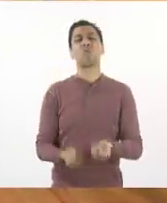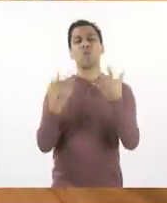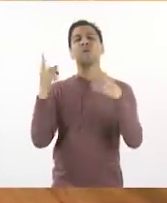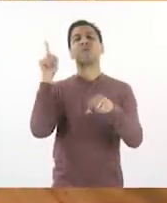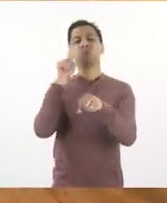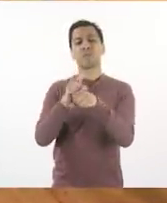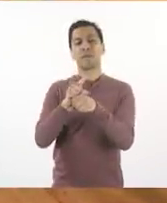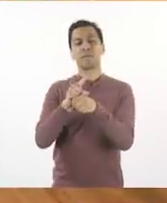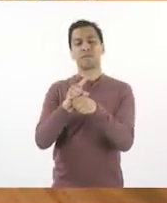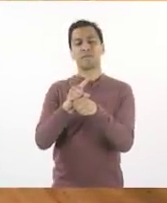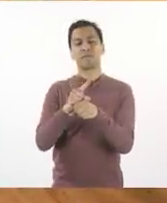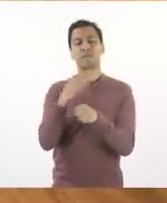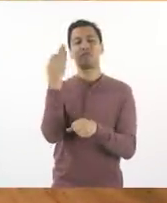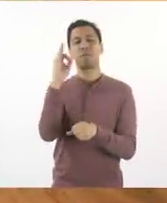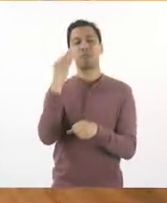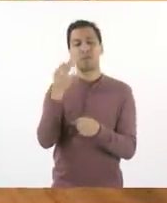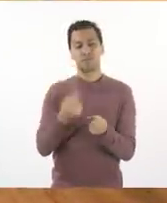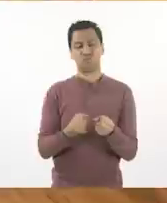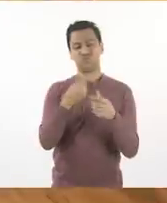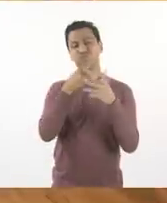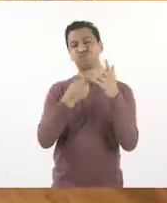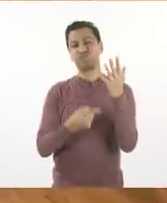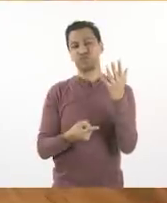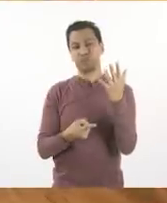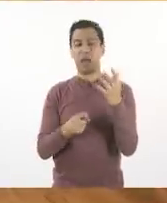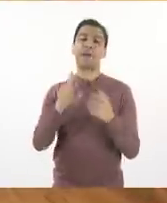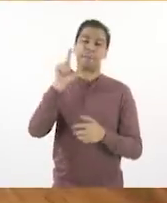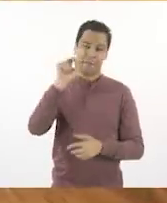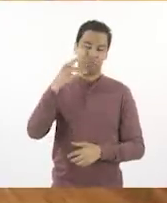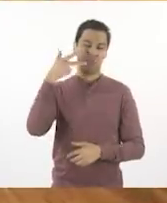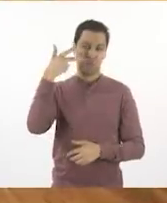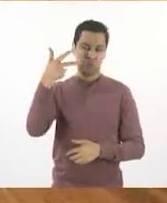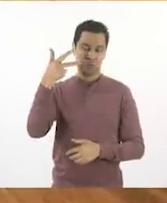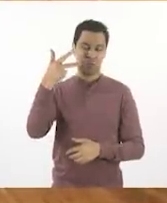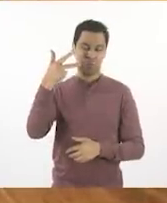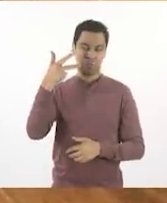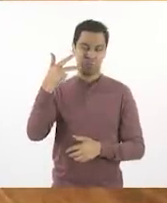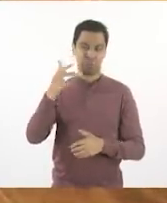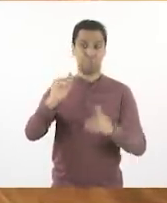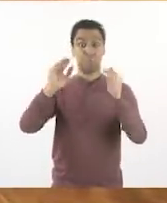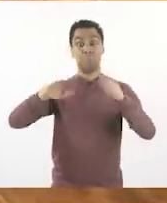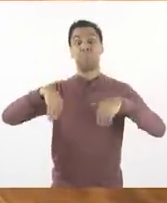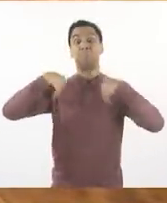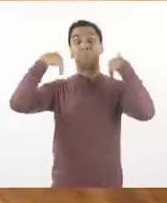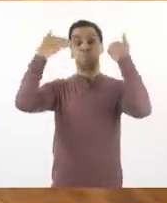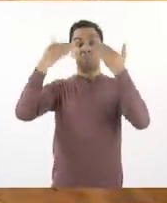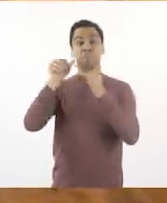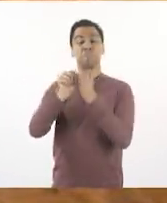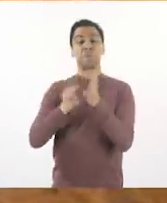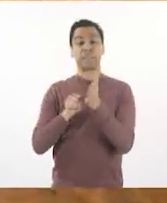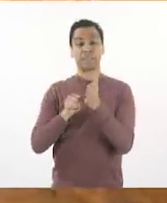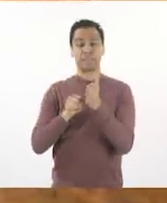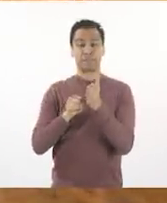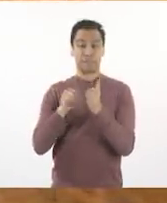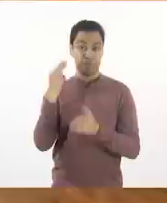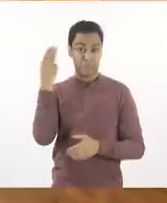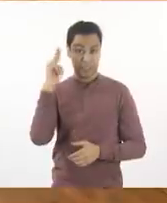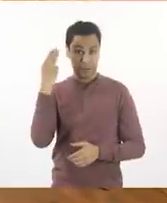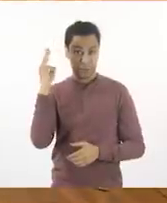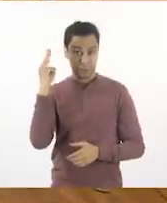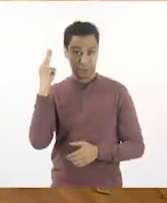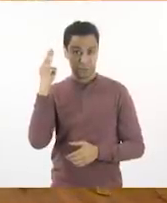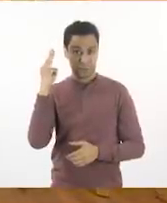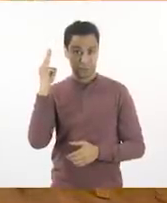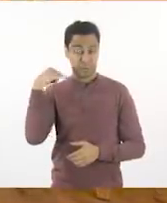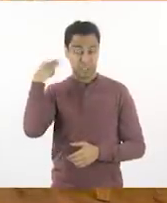Eric? Febrero en esta ocasión tiene 28 días. Tiene 28 días. Nos vamos al siguiente mes que se llama... Marzo. Muy